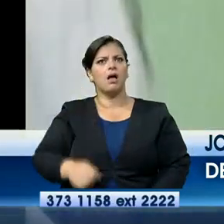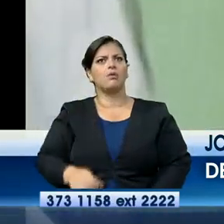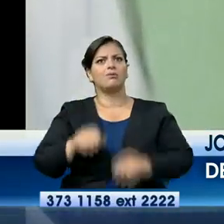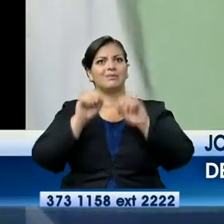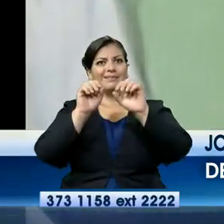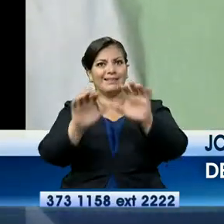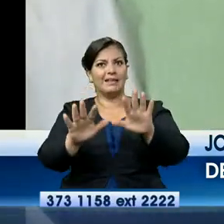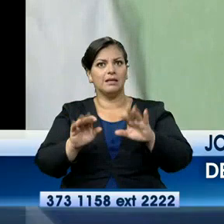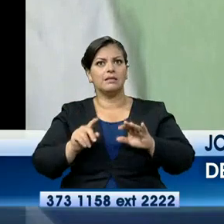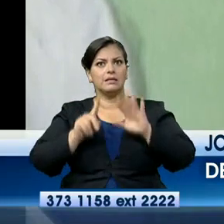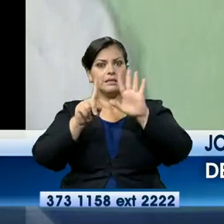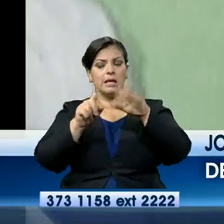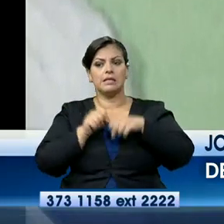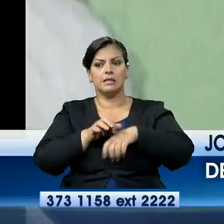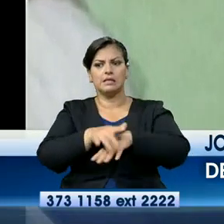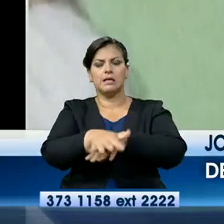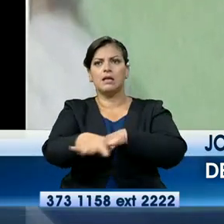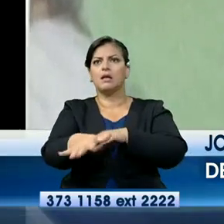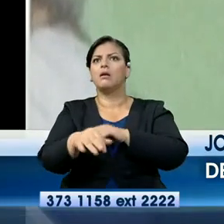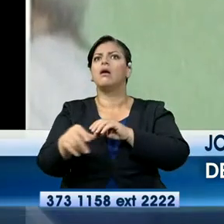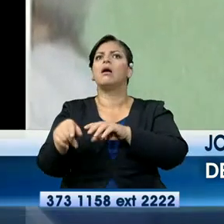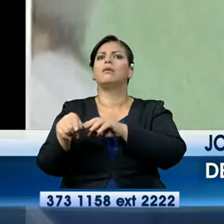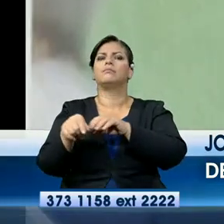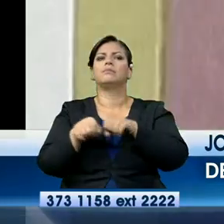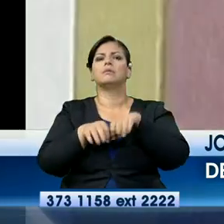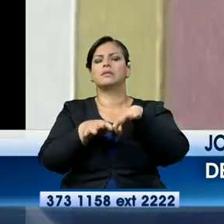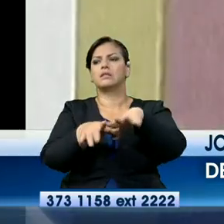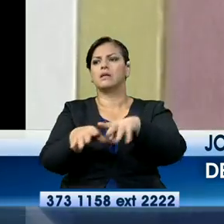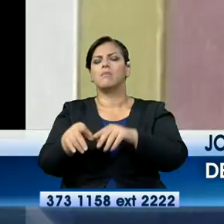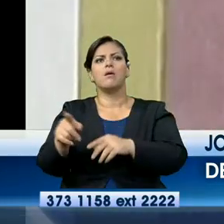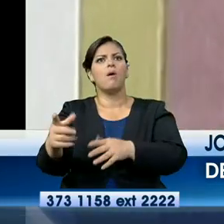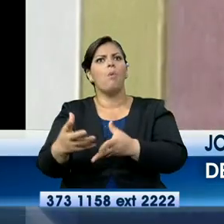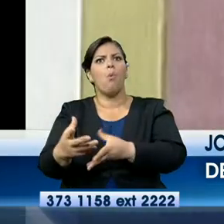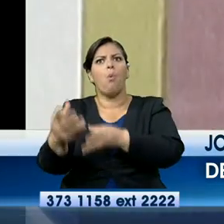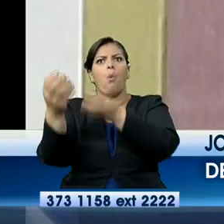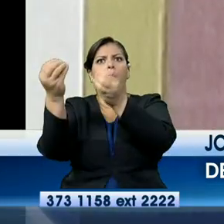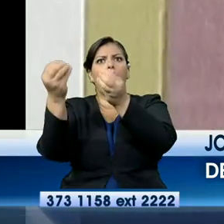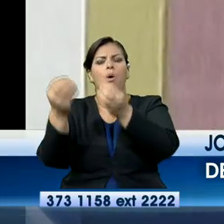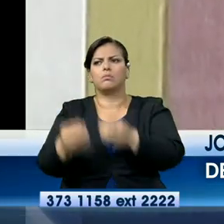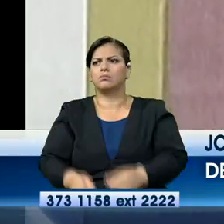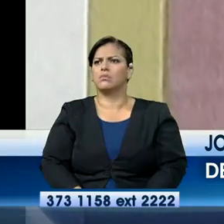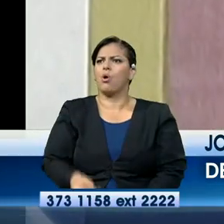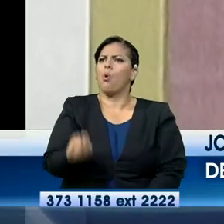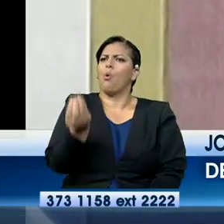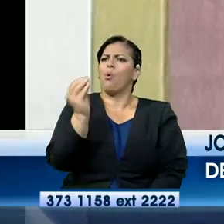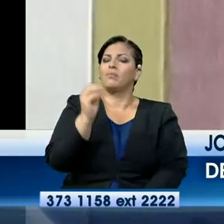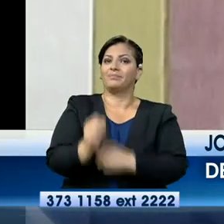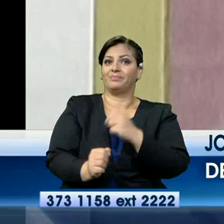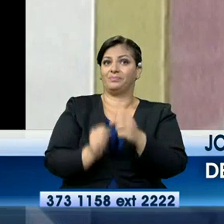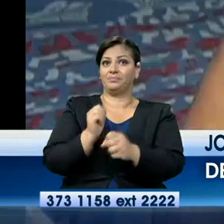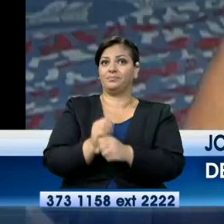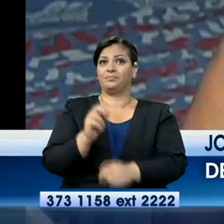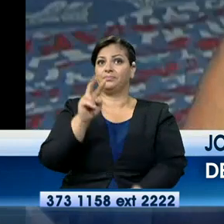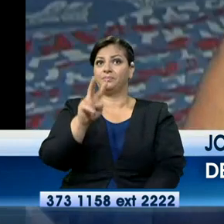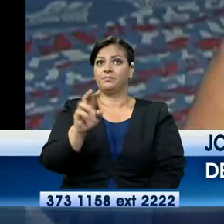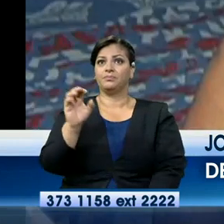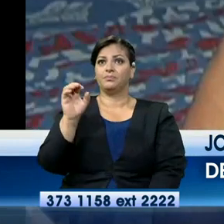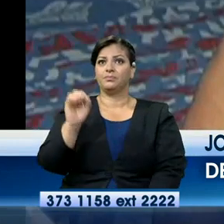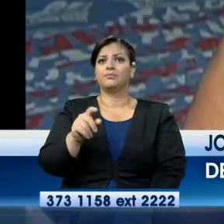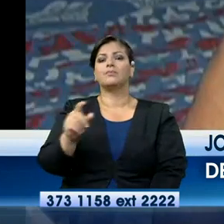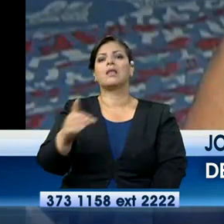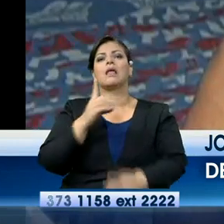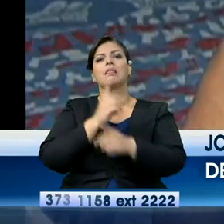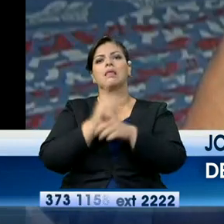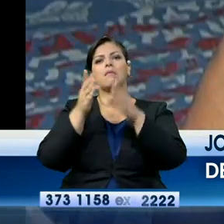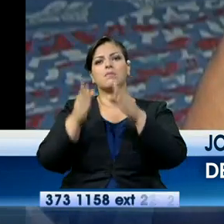ahonda porque el joven de 20 años de edad padece de discapacidad intelectual en un 70%. Yo lo que pido ahora es que